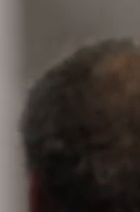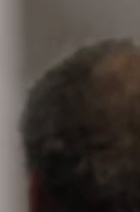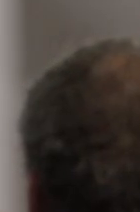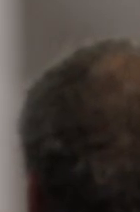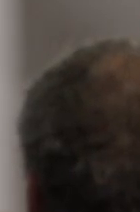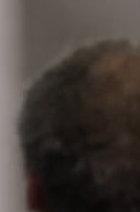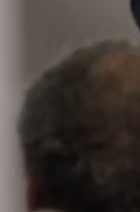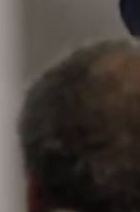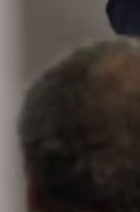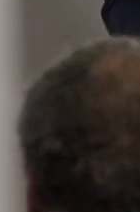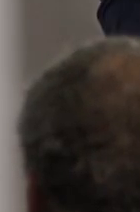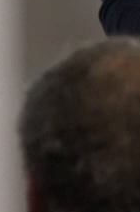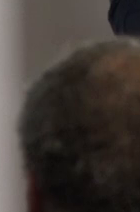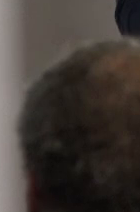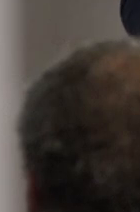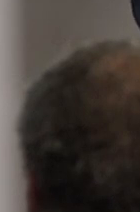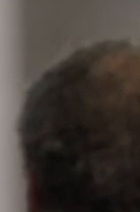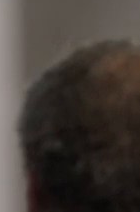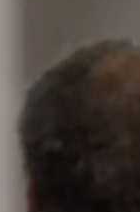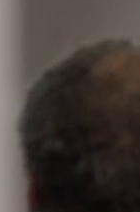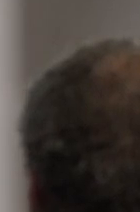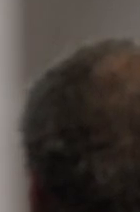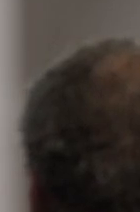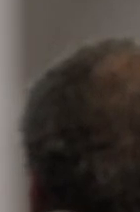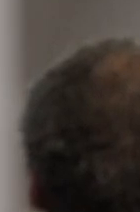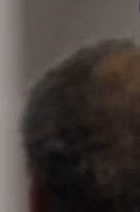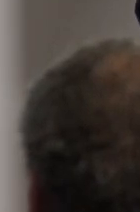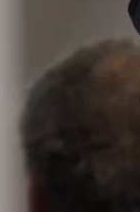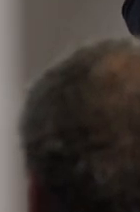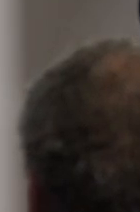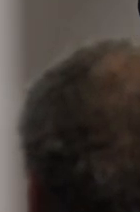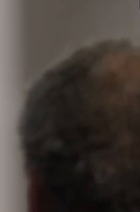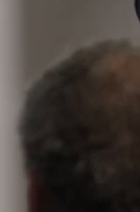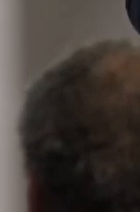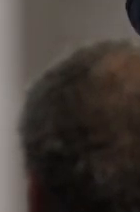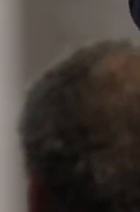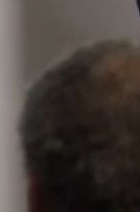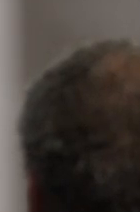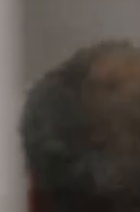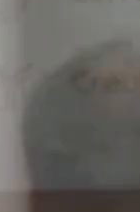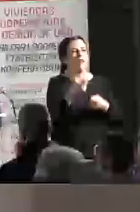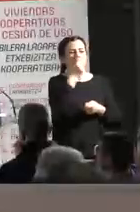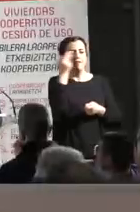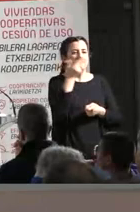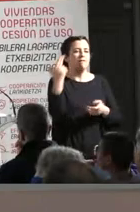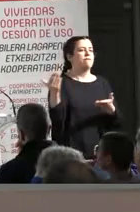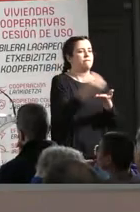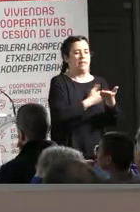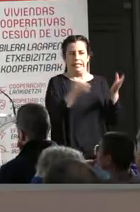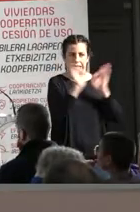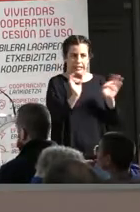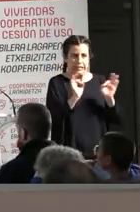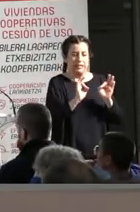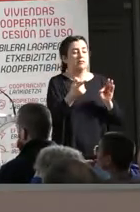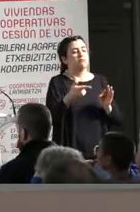Las características básicas para este modelo serían que son cooperativas sin ánimo de lucro y la propiedad es cooperativa, es de